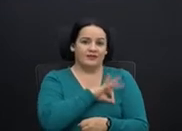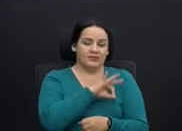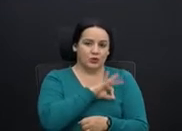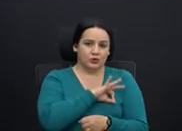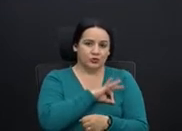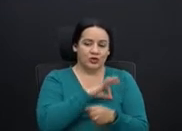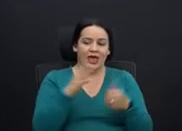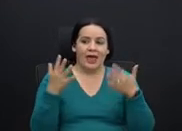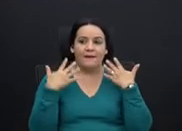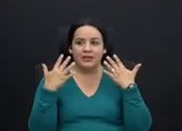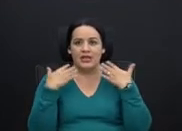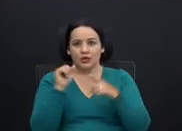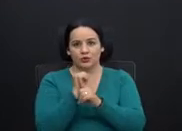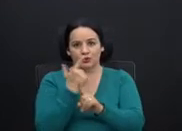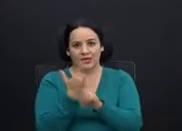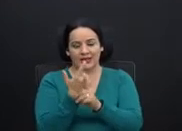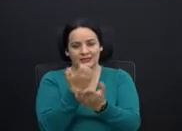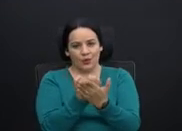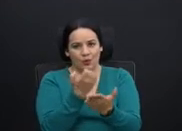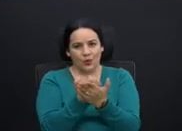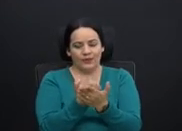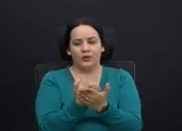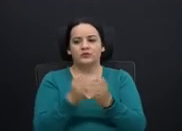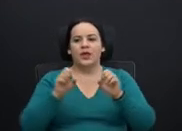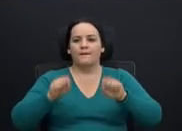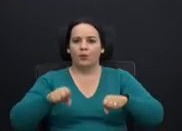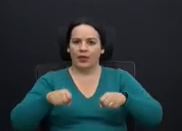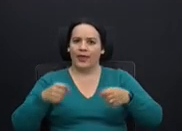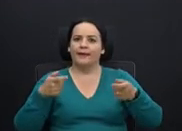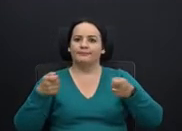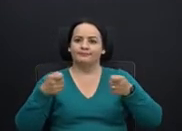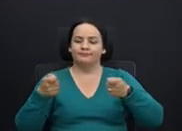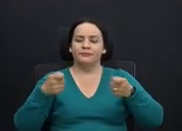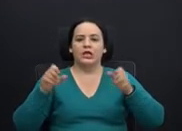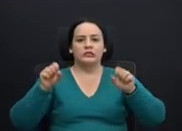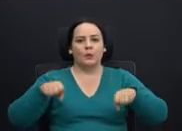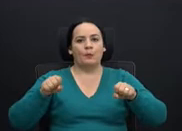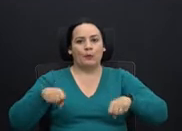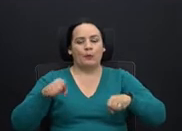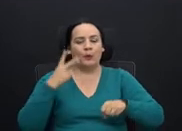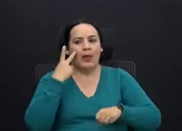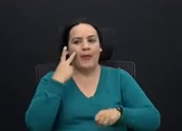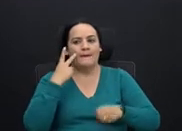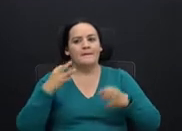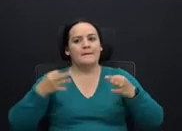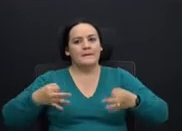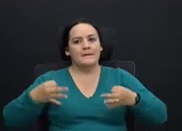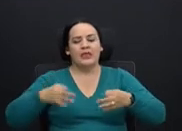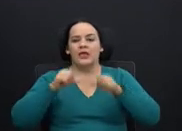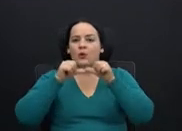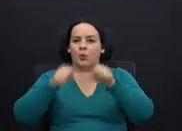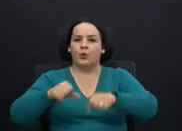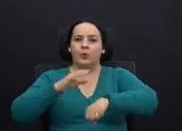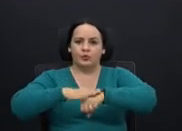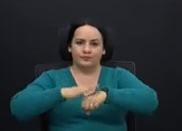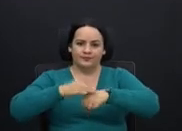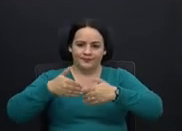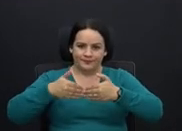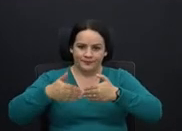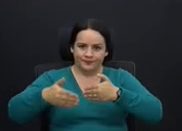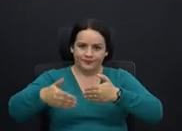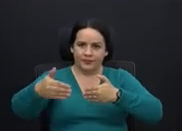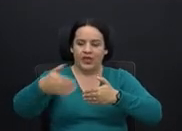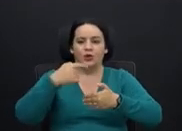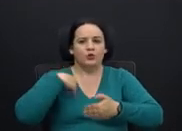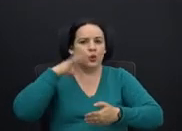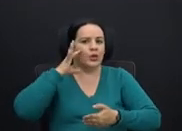y económicos sean palpables, medibles y patentes. Creo yo que ese es el